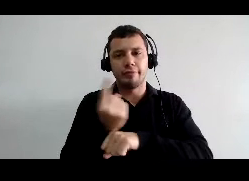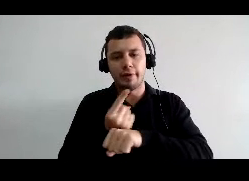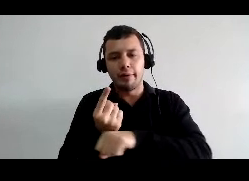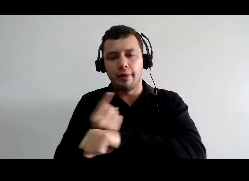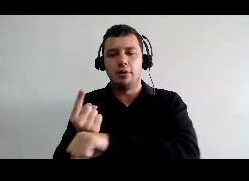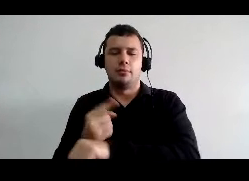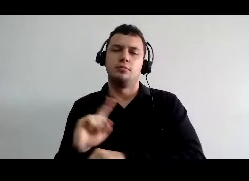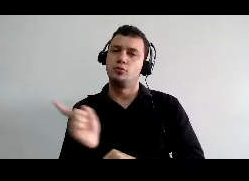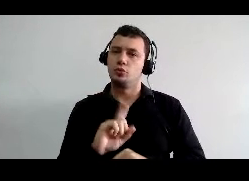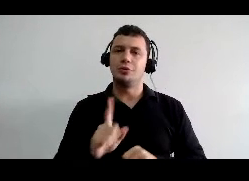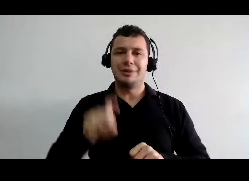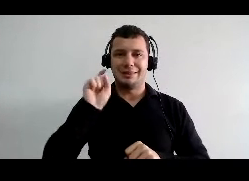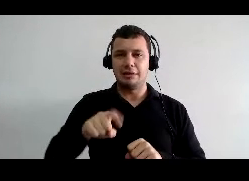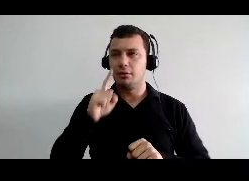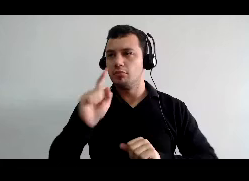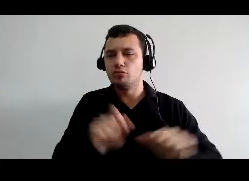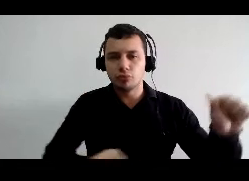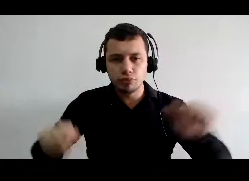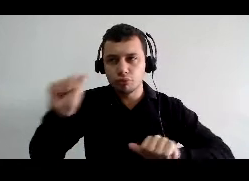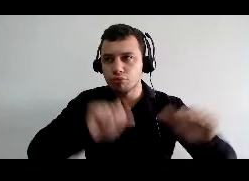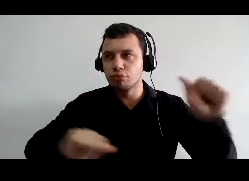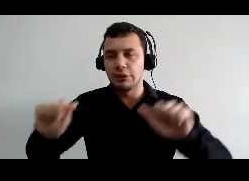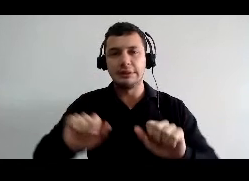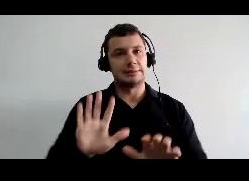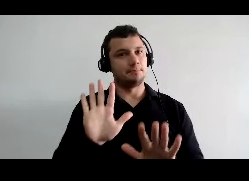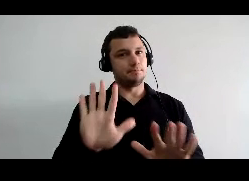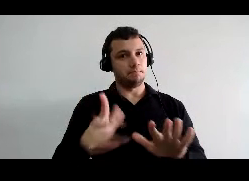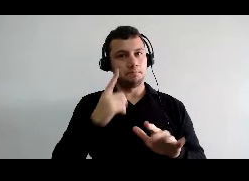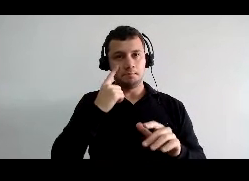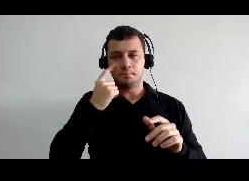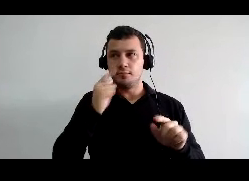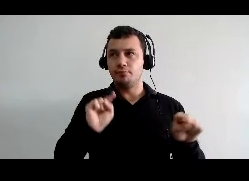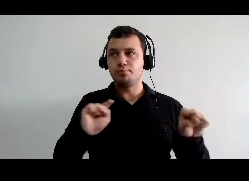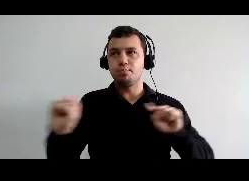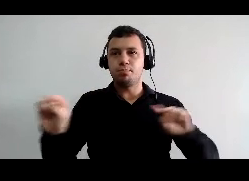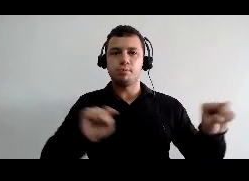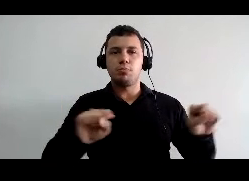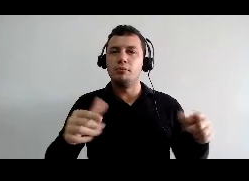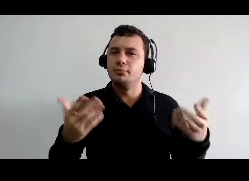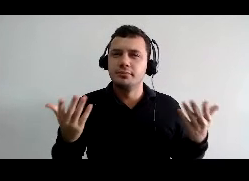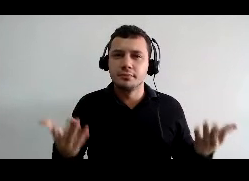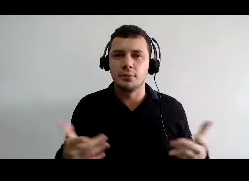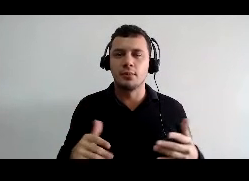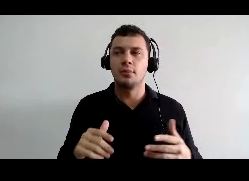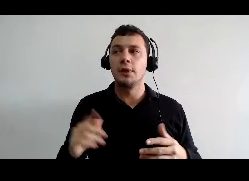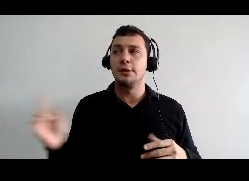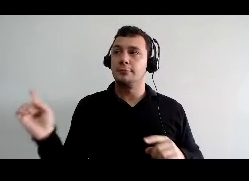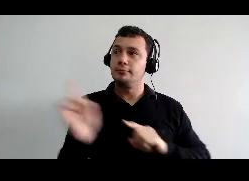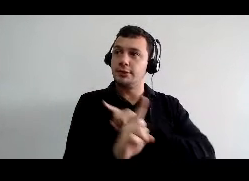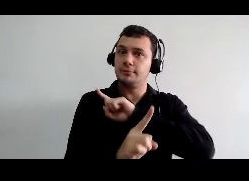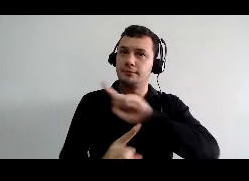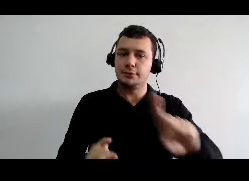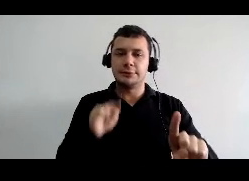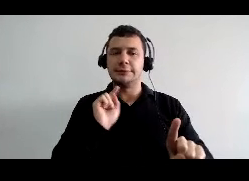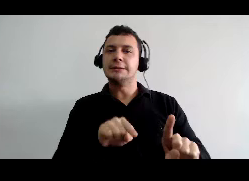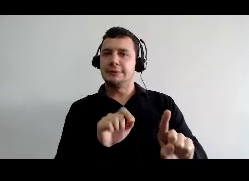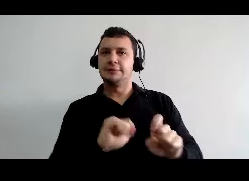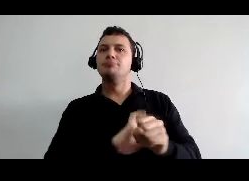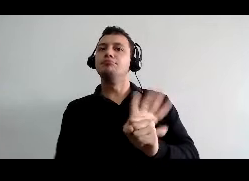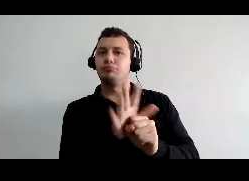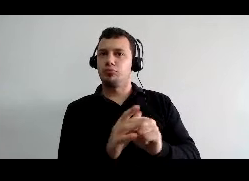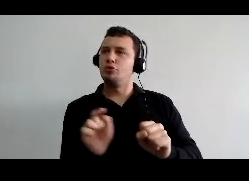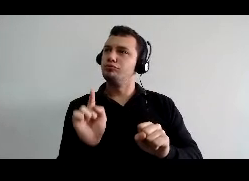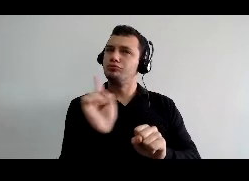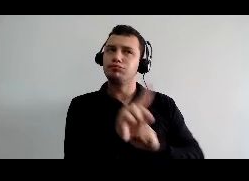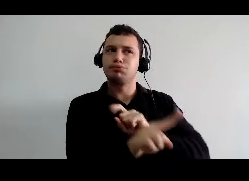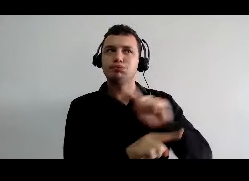suficiente teniendo en cuenta cuál es la persistencia del virus en ciertas estructuras. Recordemos que el virus,